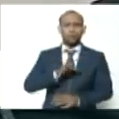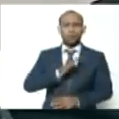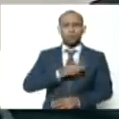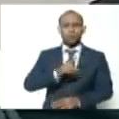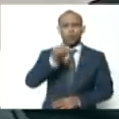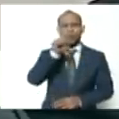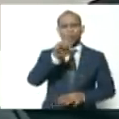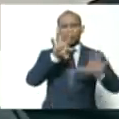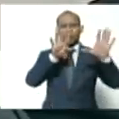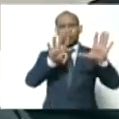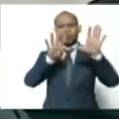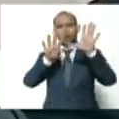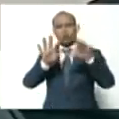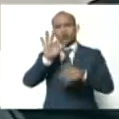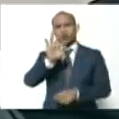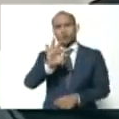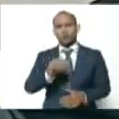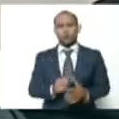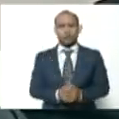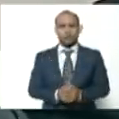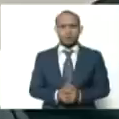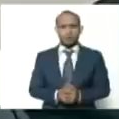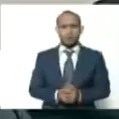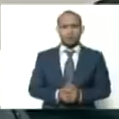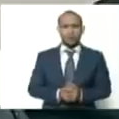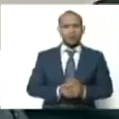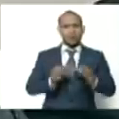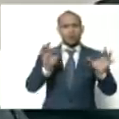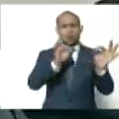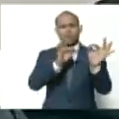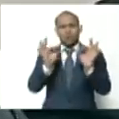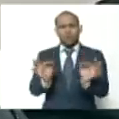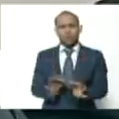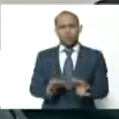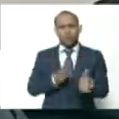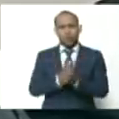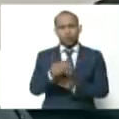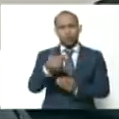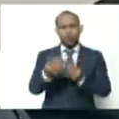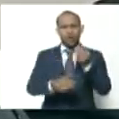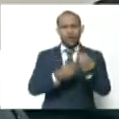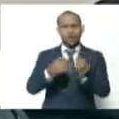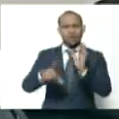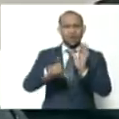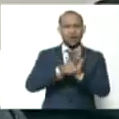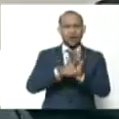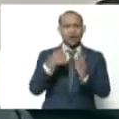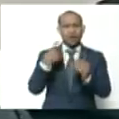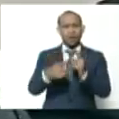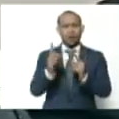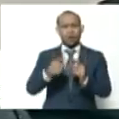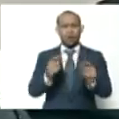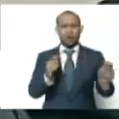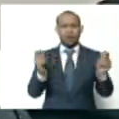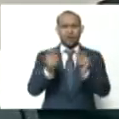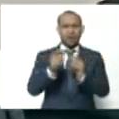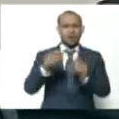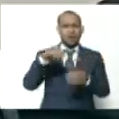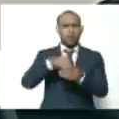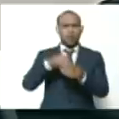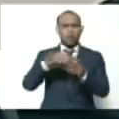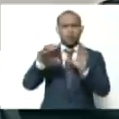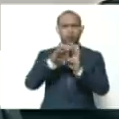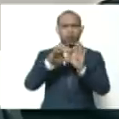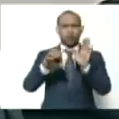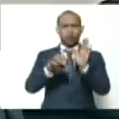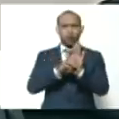año 1993, de modo que legislar sobre esta materia nos pone al día con nuestra Constitución Bolivariana